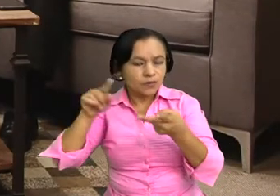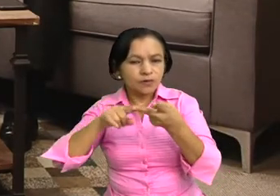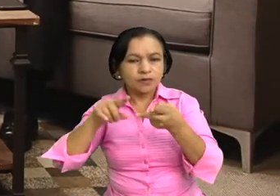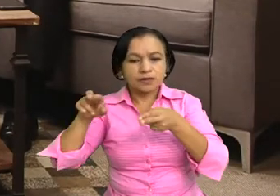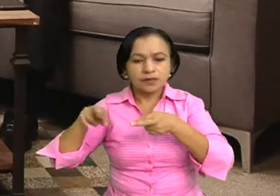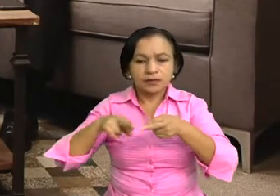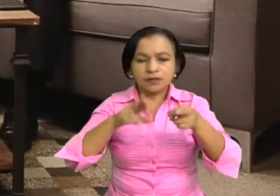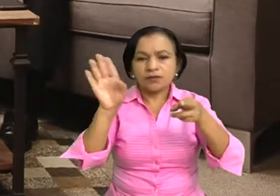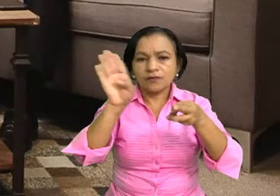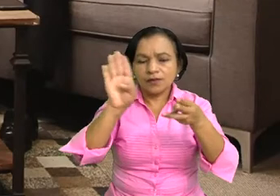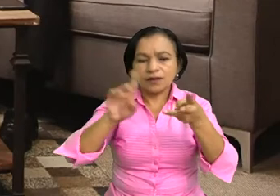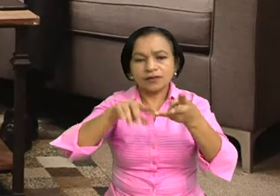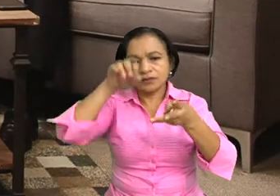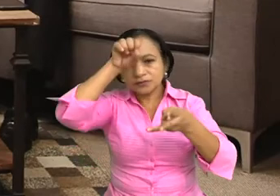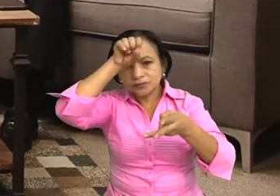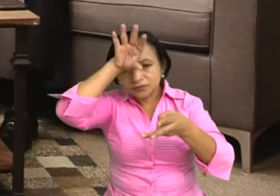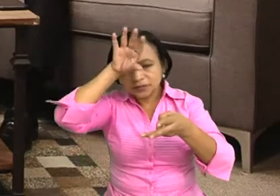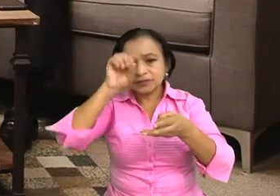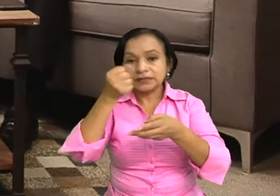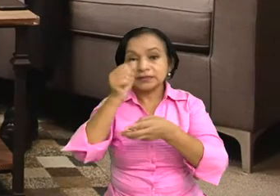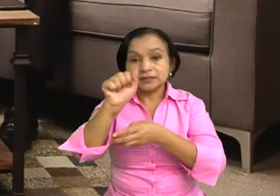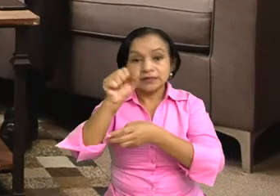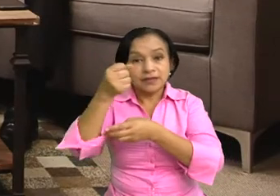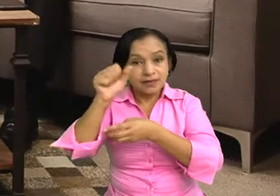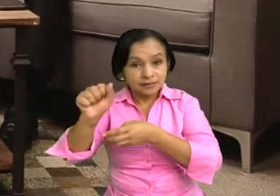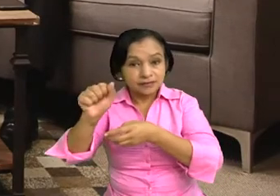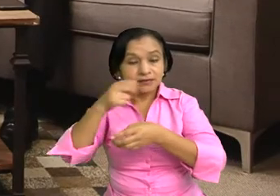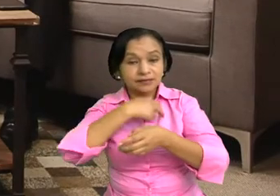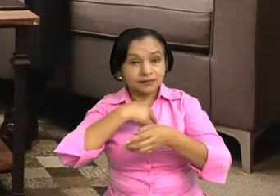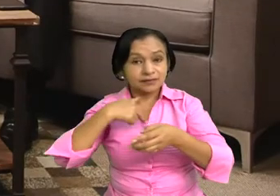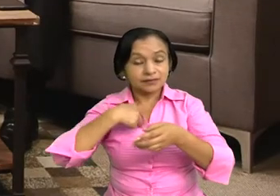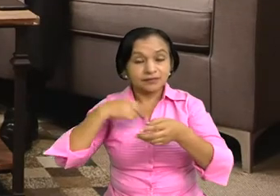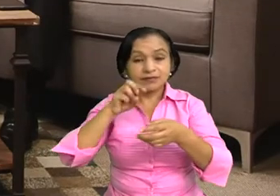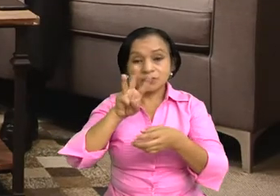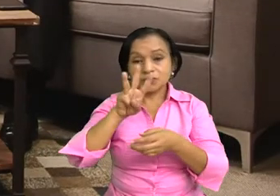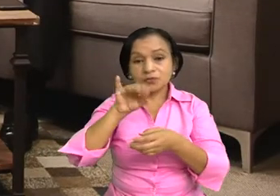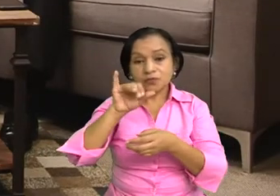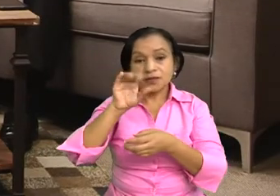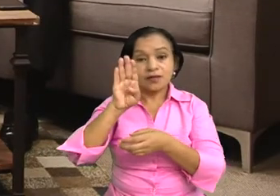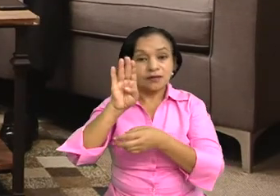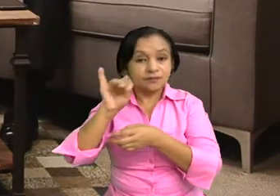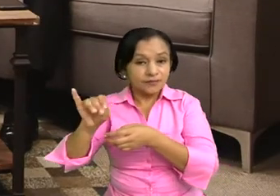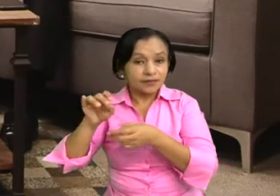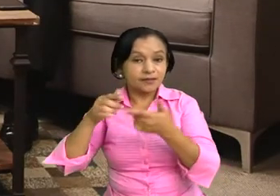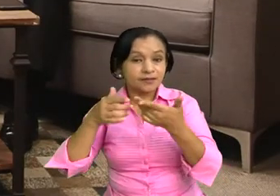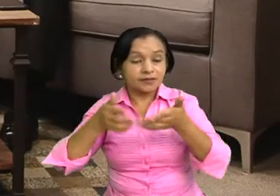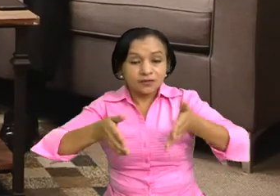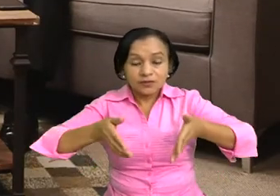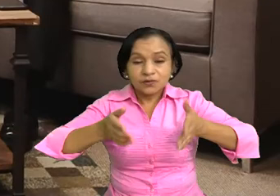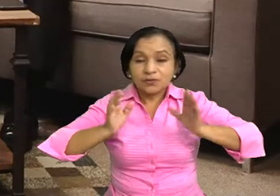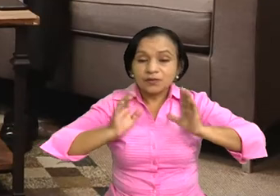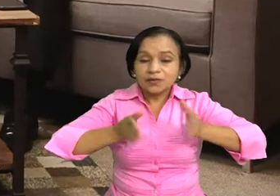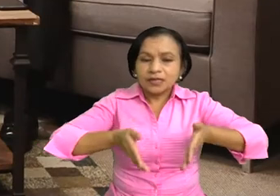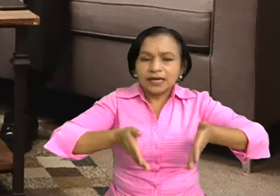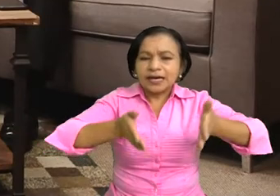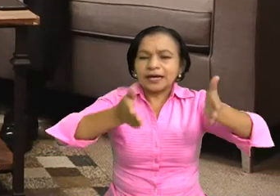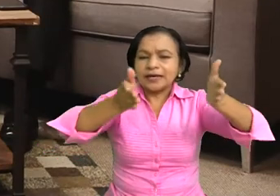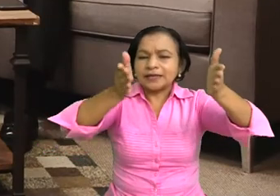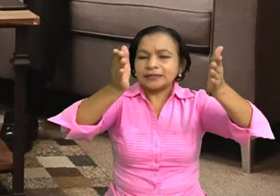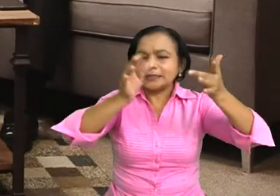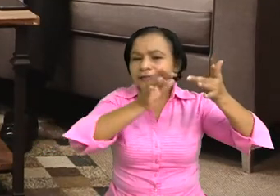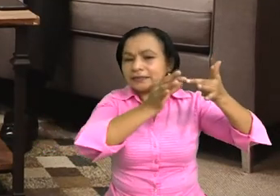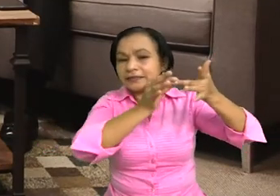Blanco, Ciuna, Rosita, Sasa, hasta Bilwi, carreteras magníficas del primer